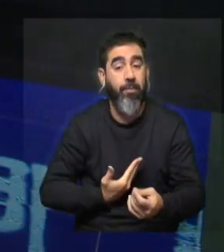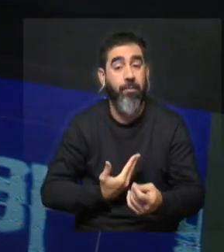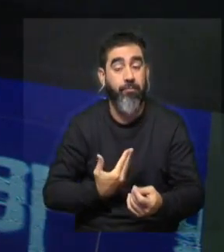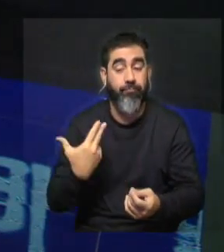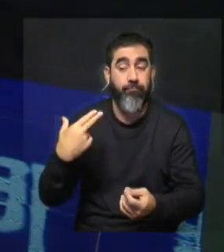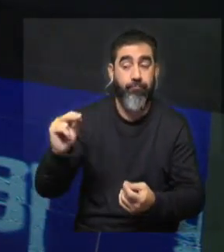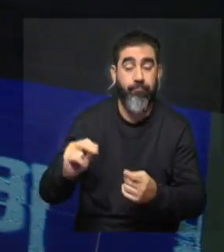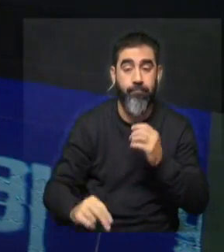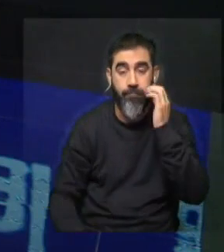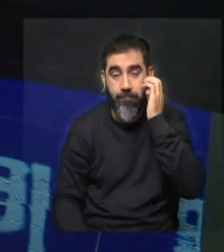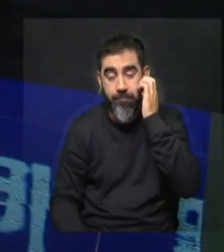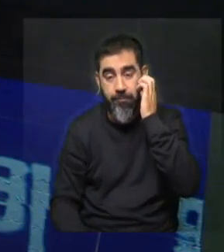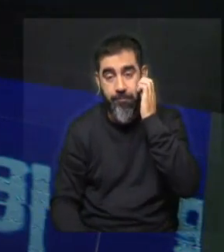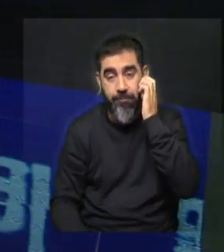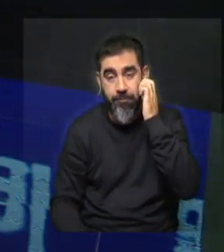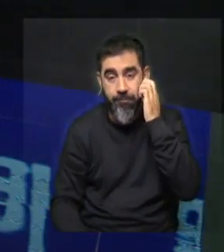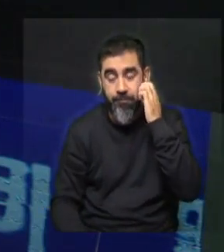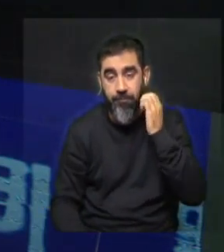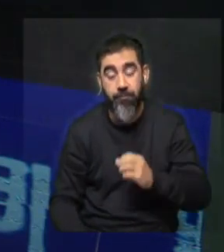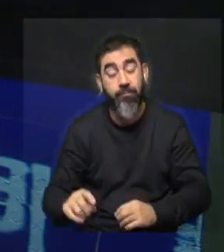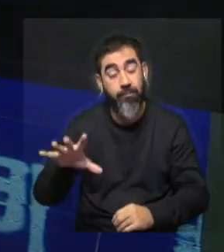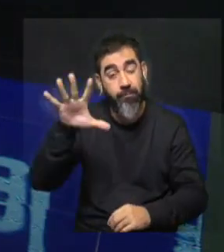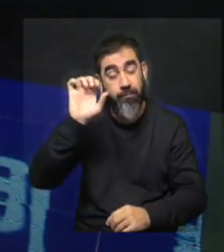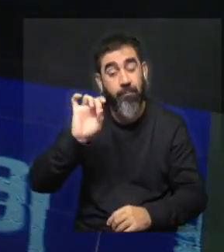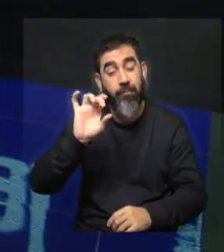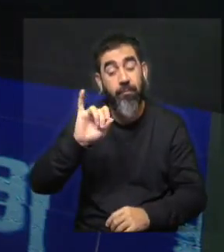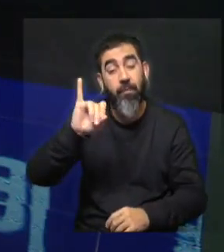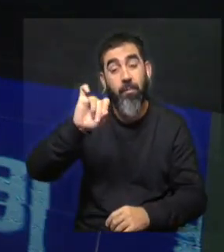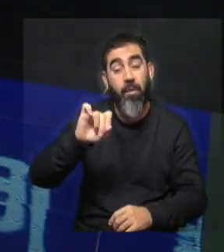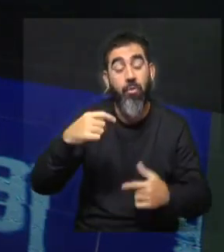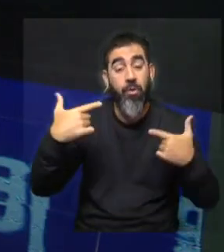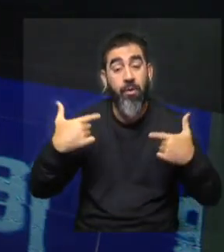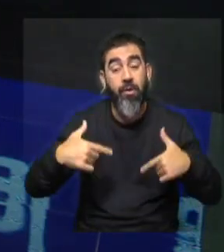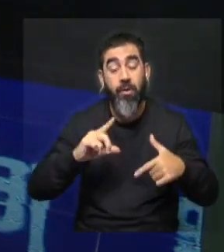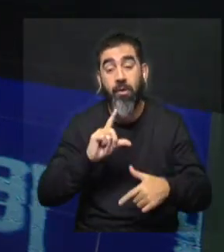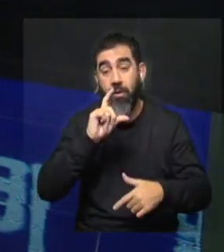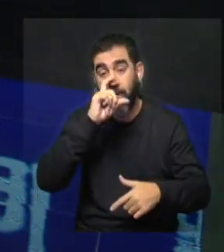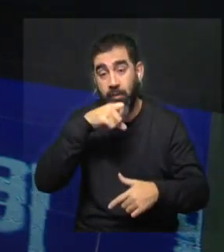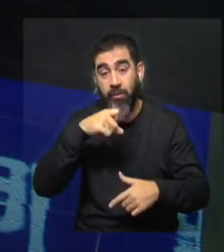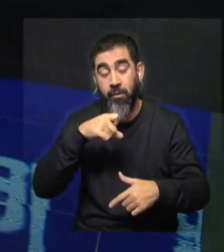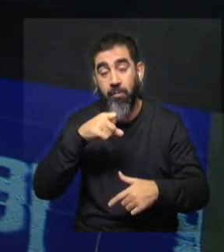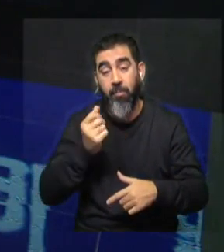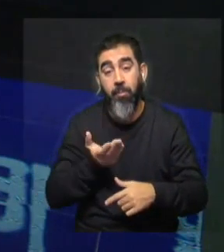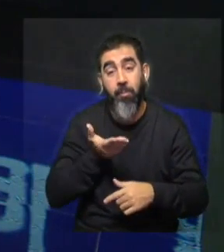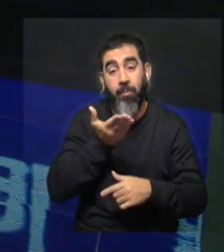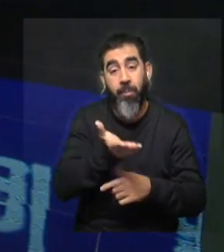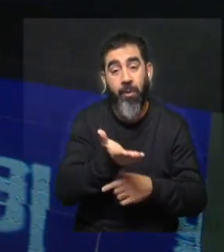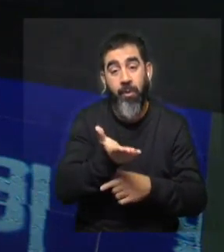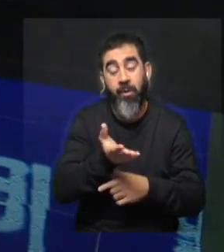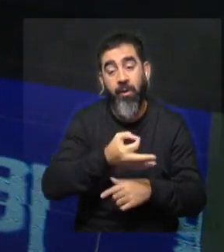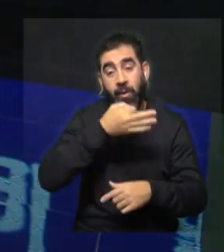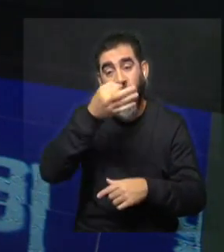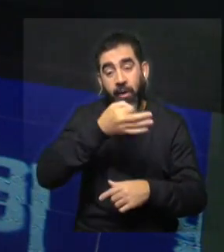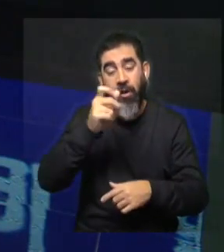que efectivamente no ocurrió y recordó que desde el 15 de mayo la intendencia de Montevideo está solicitando declarar